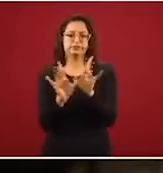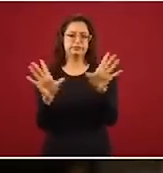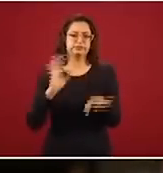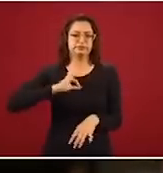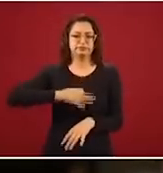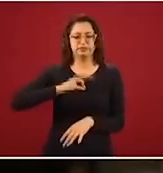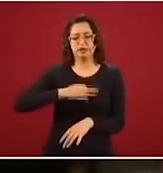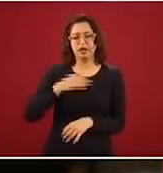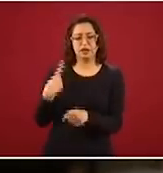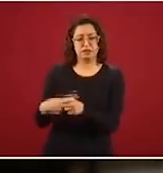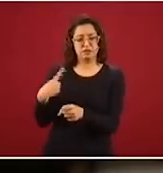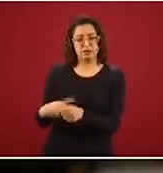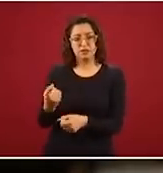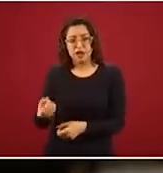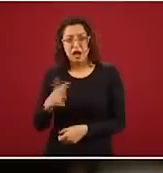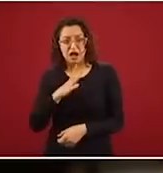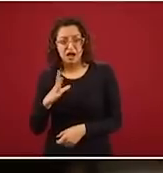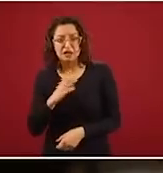de coronavirus.